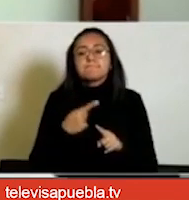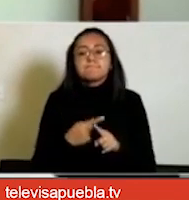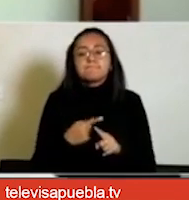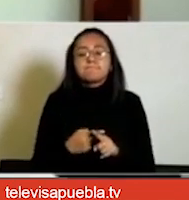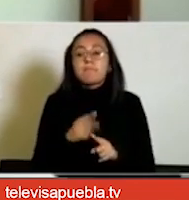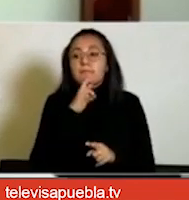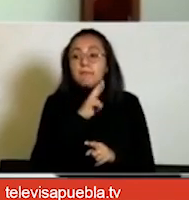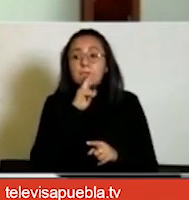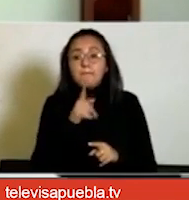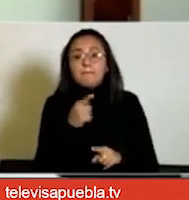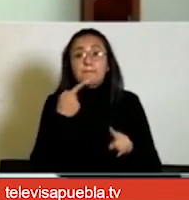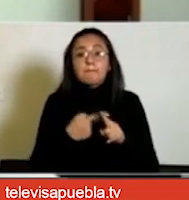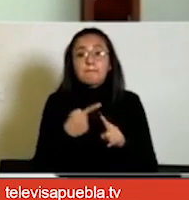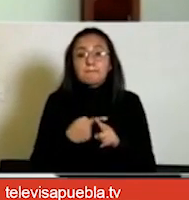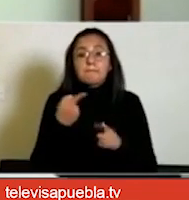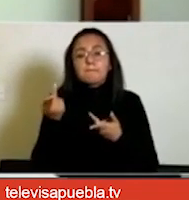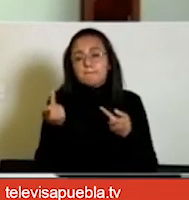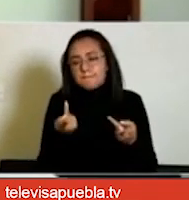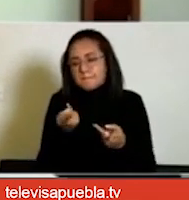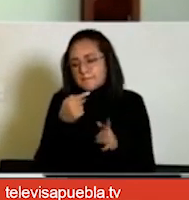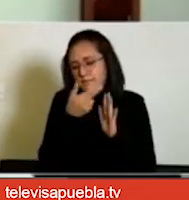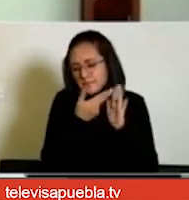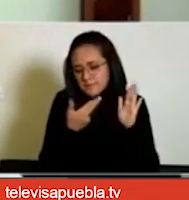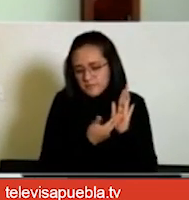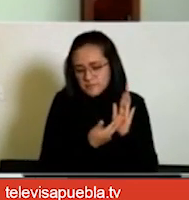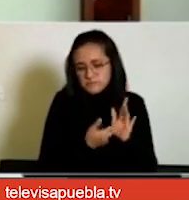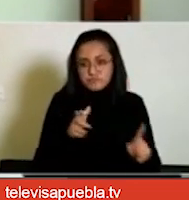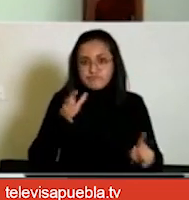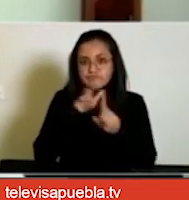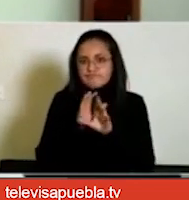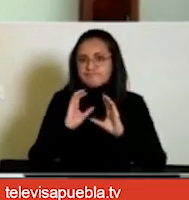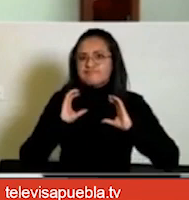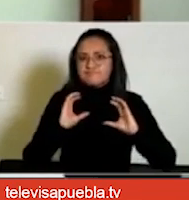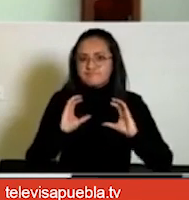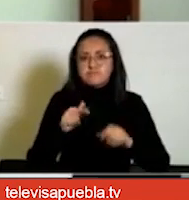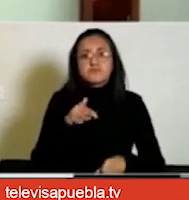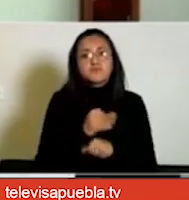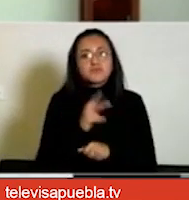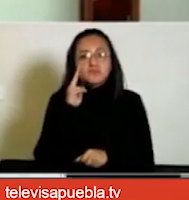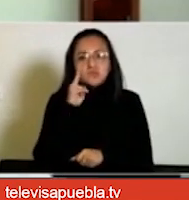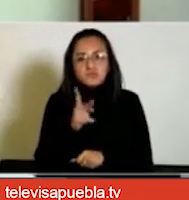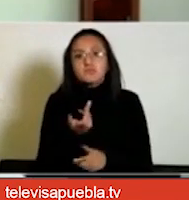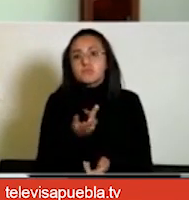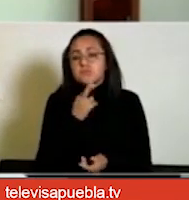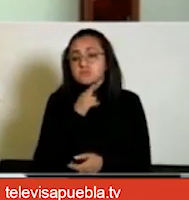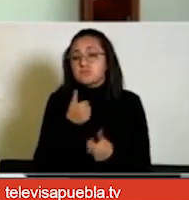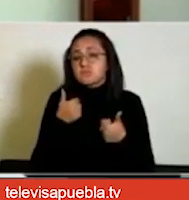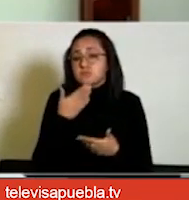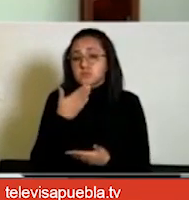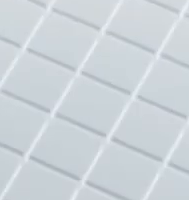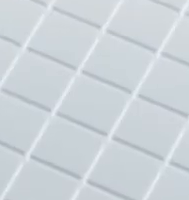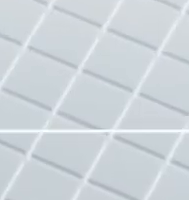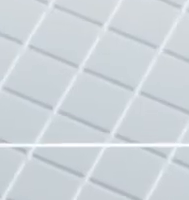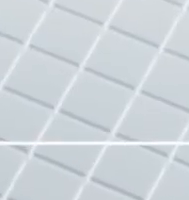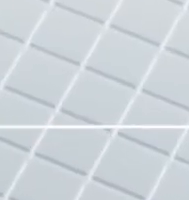mejoramiento de los protocolos anti linchamiento pues hemos visto que ha dado resultado